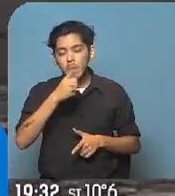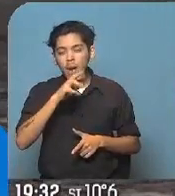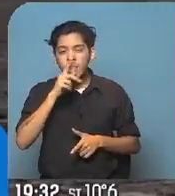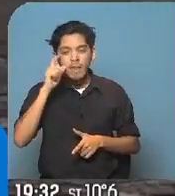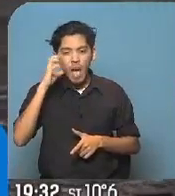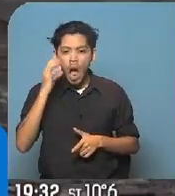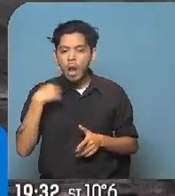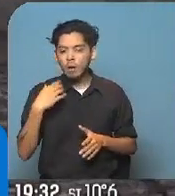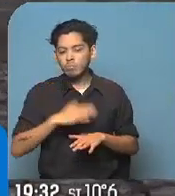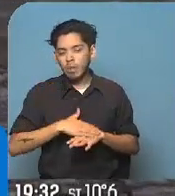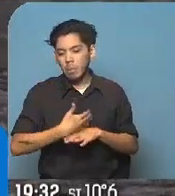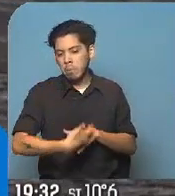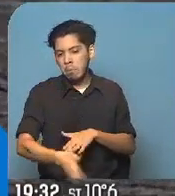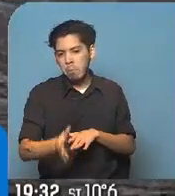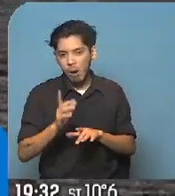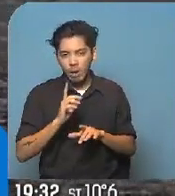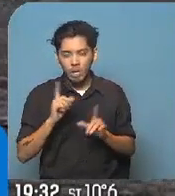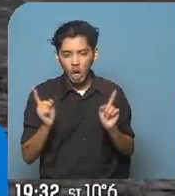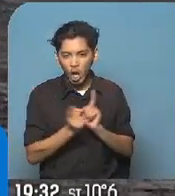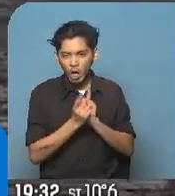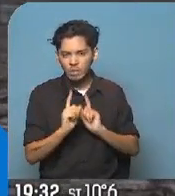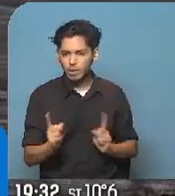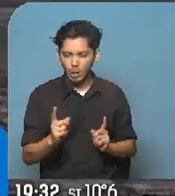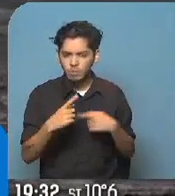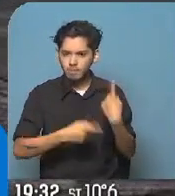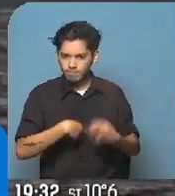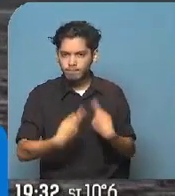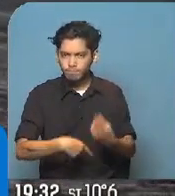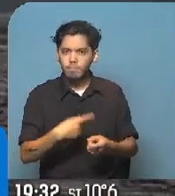sino un cuerpo de agua persistente que